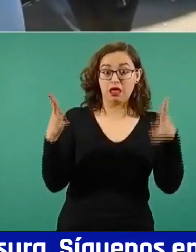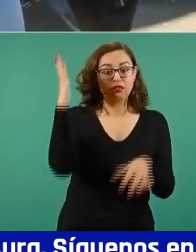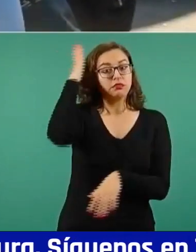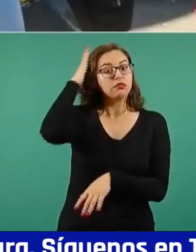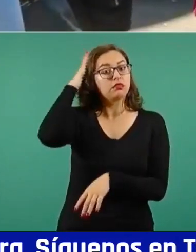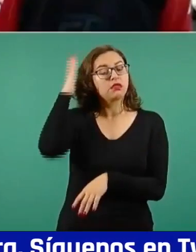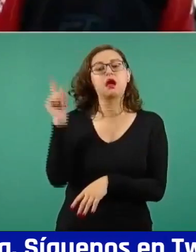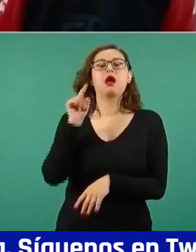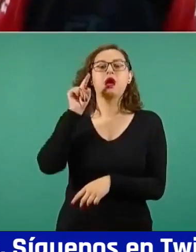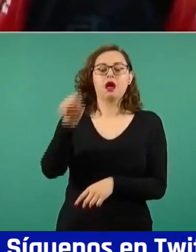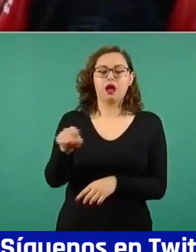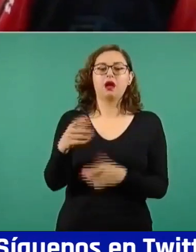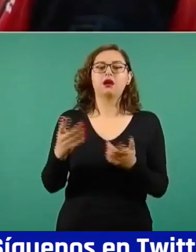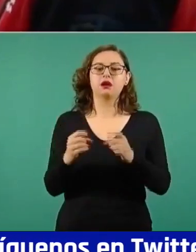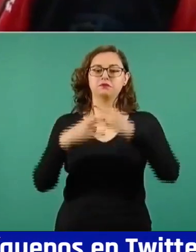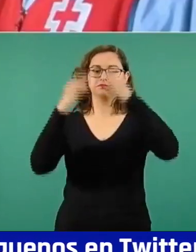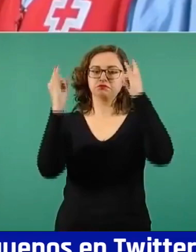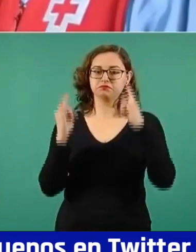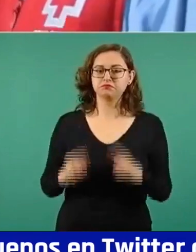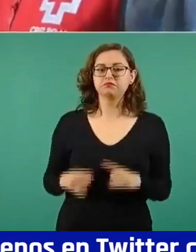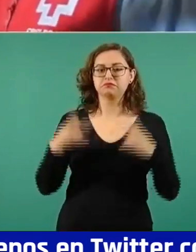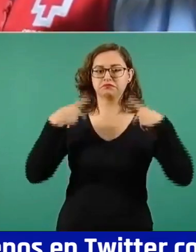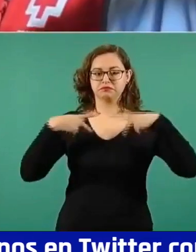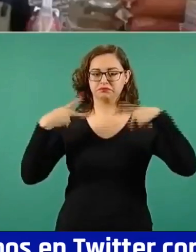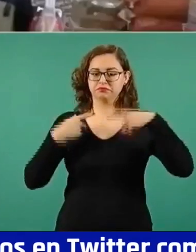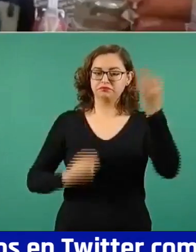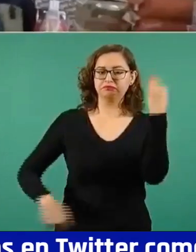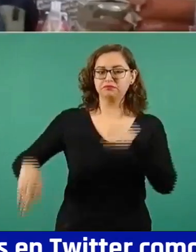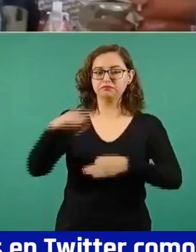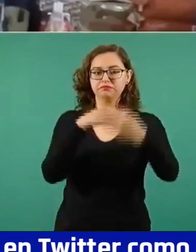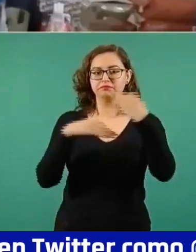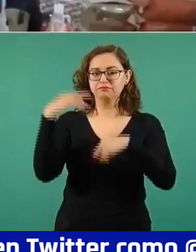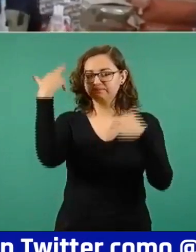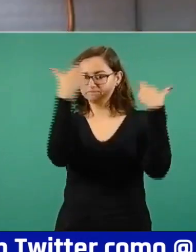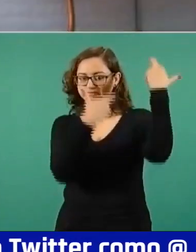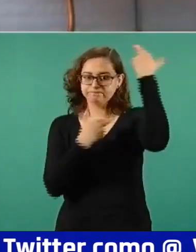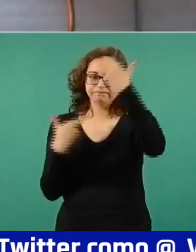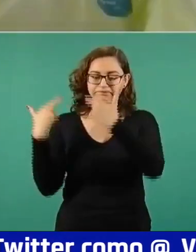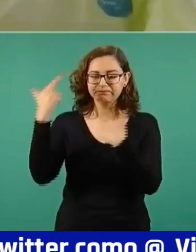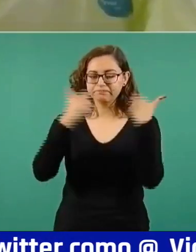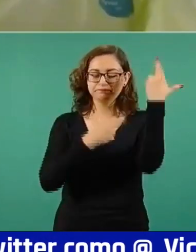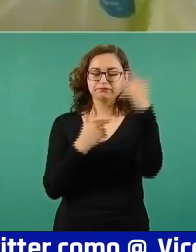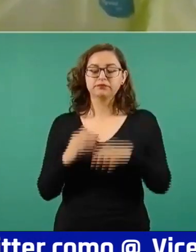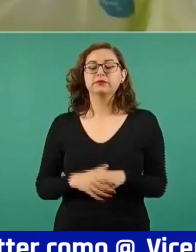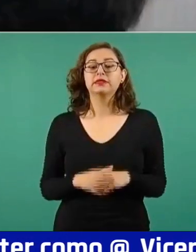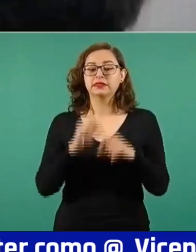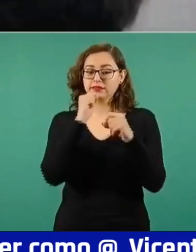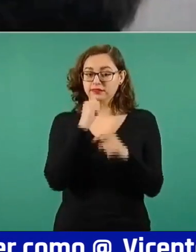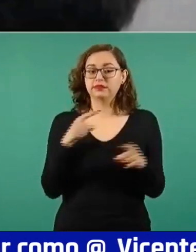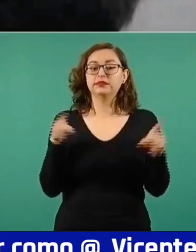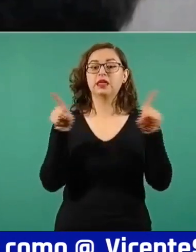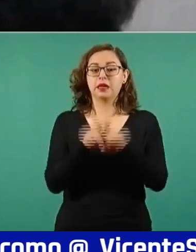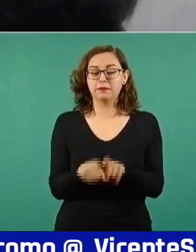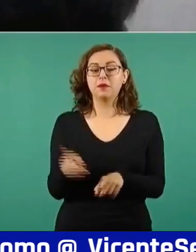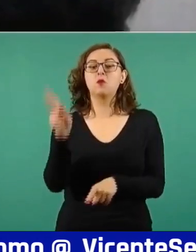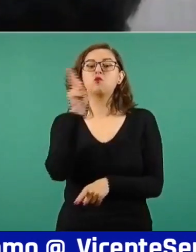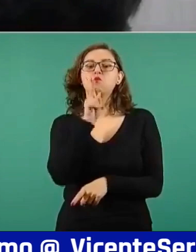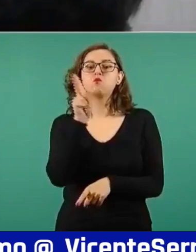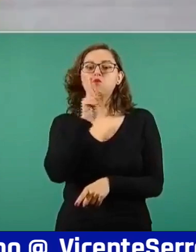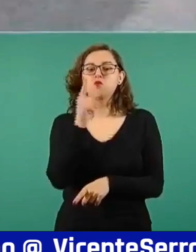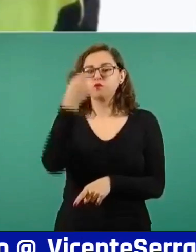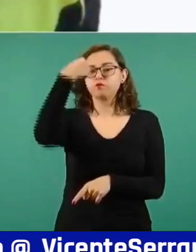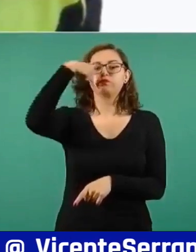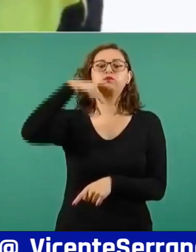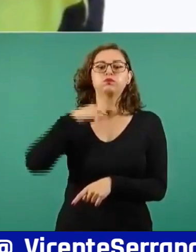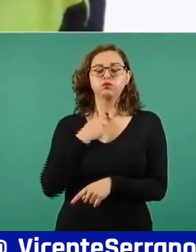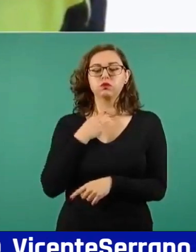análisis clínico para la revisión médica de todos los trabajadores y visitantes. Además, se aplicaron pruebas para detectar la